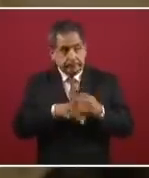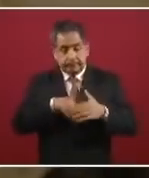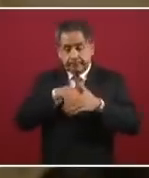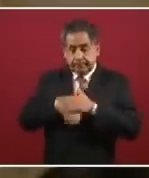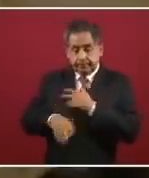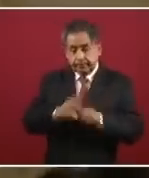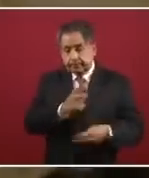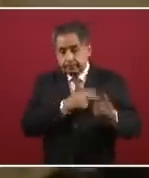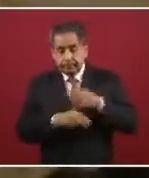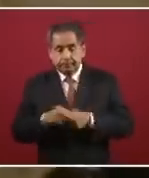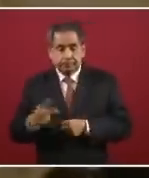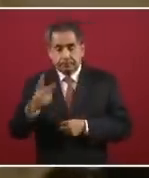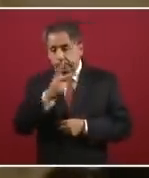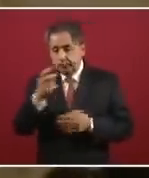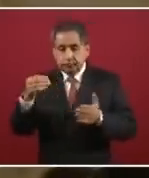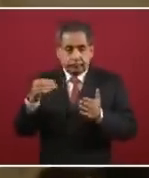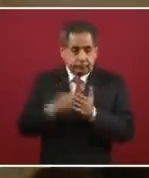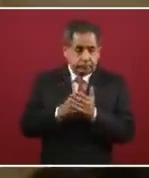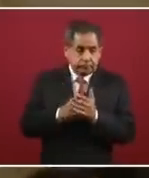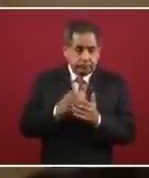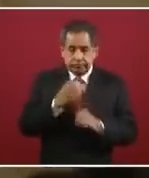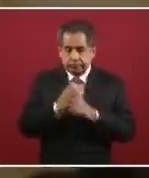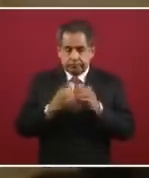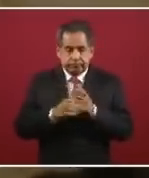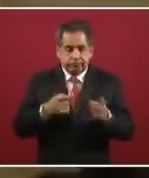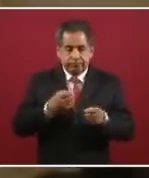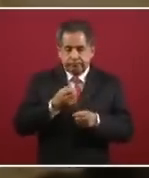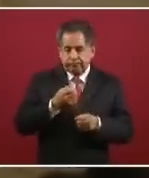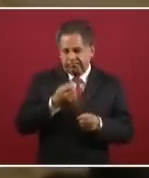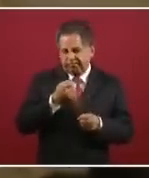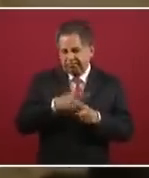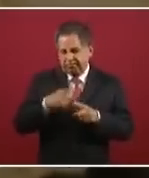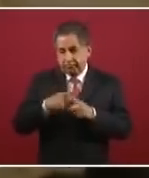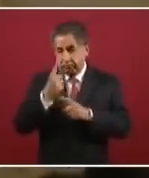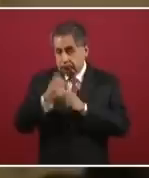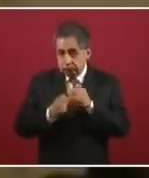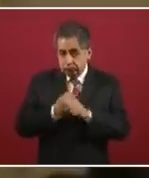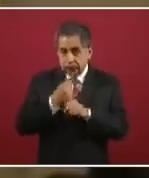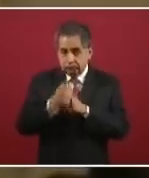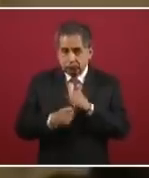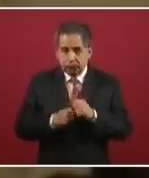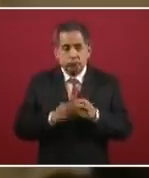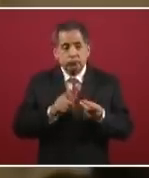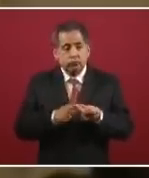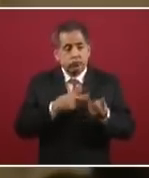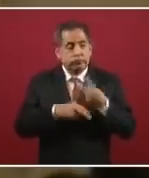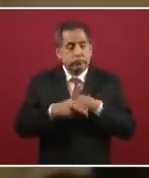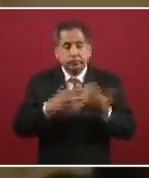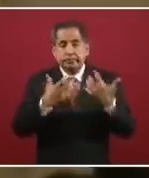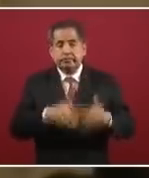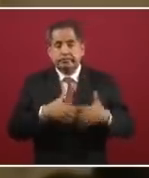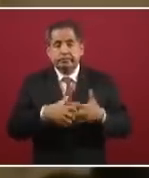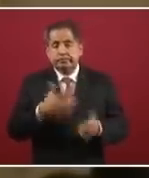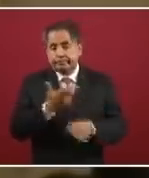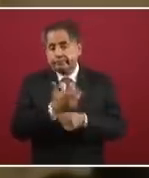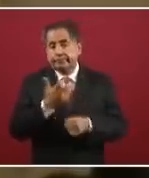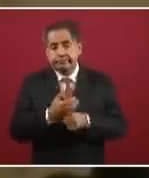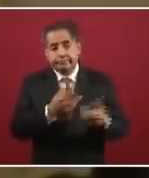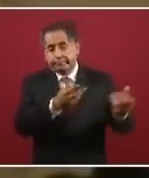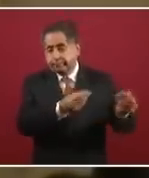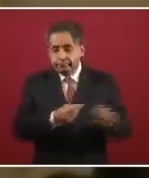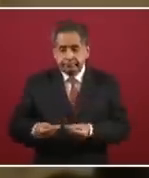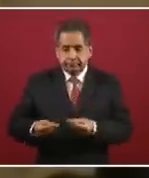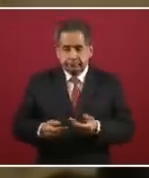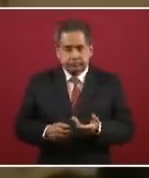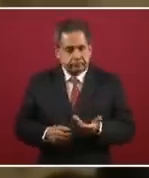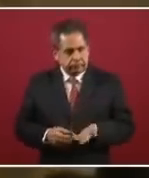200 mil armas cada año. El 70% de ellos provienen de armerías estadounidenses y